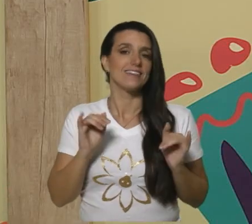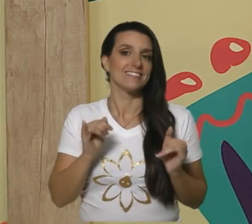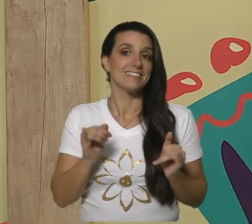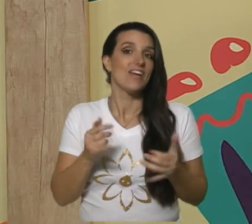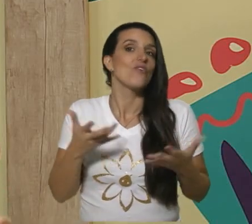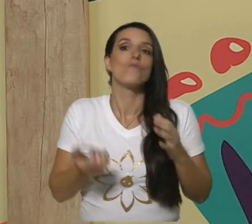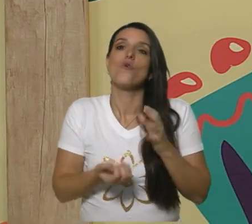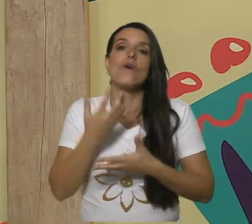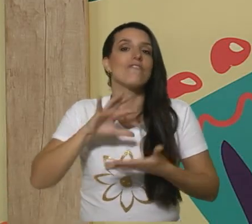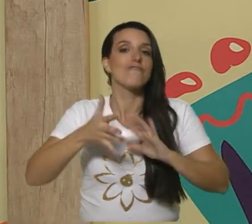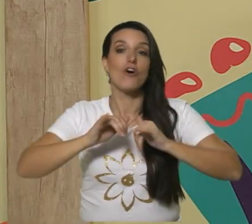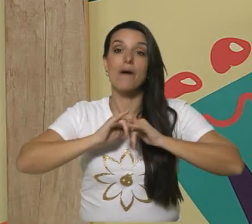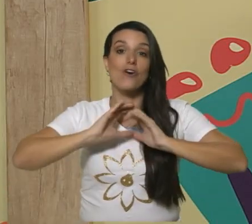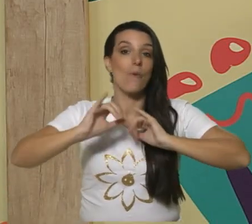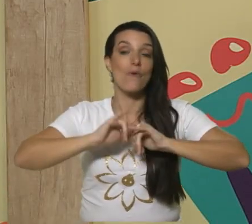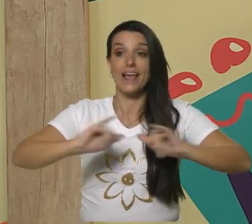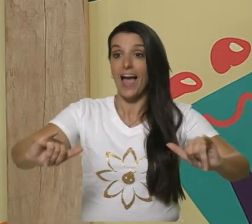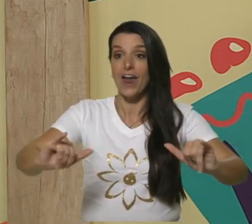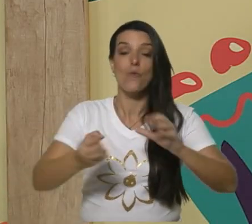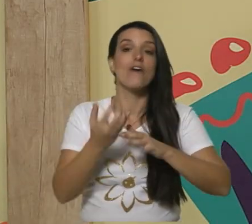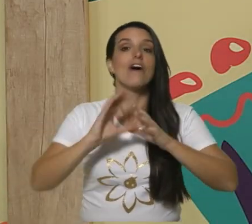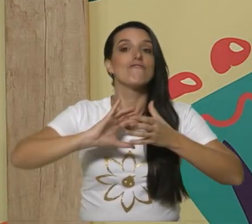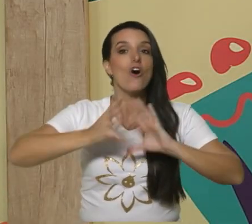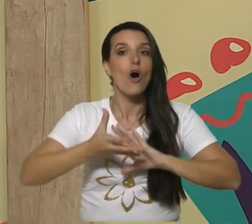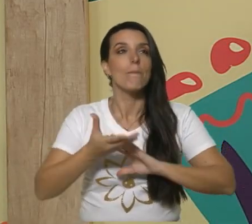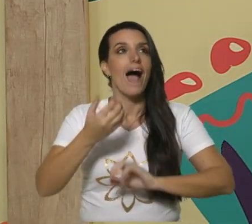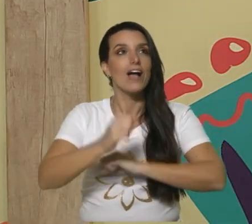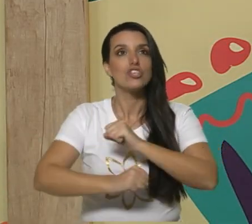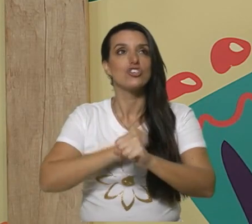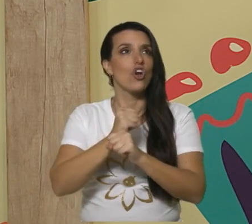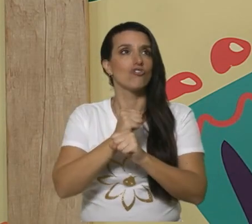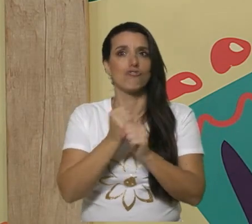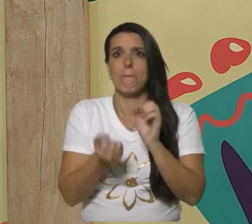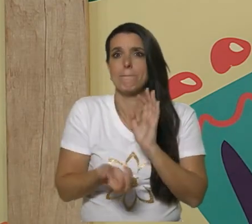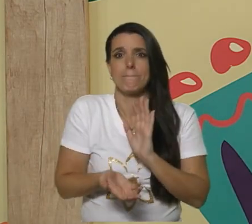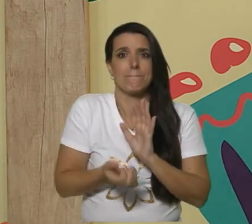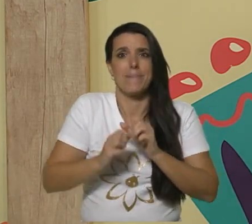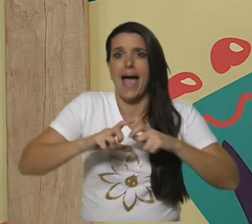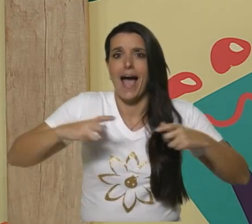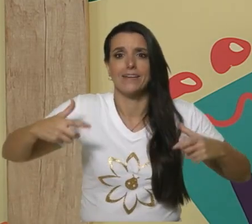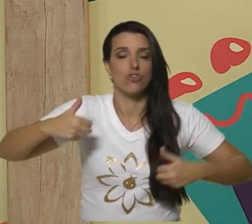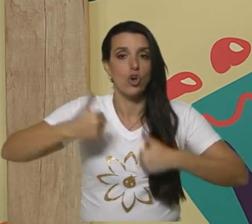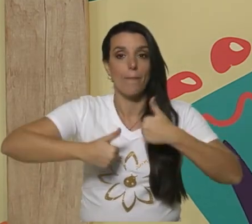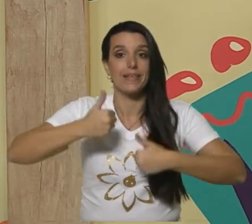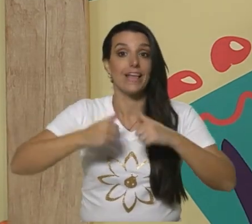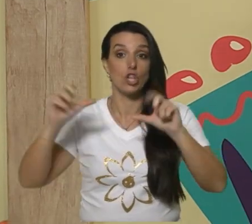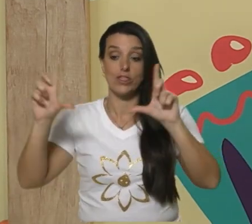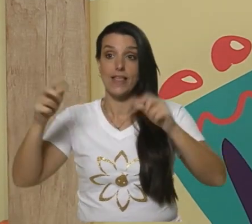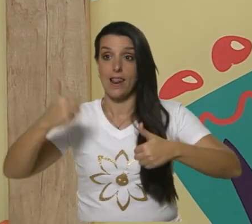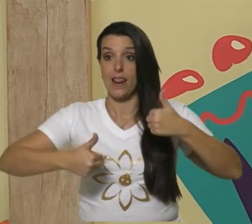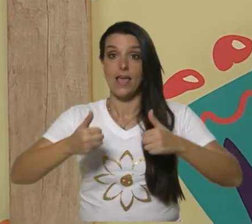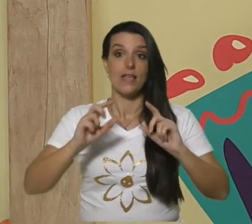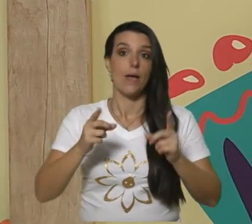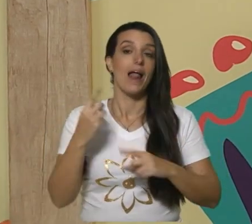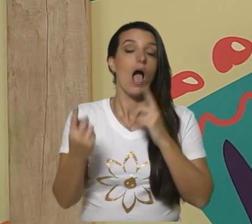sí es una nueva manera de comunicación el Stream creció muchísimo en los últimos años eh compitiendo de alguna manera con la tele también por